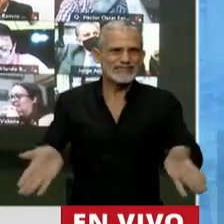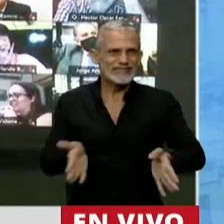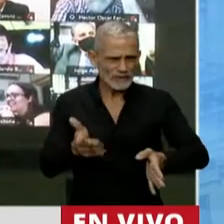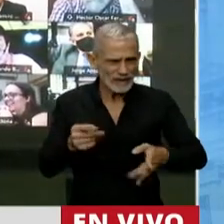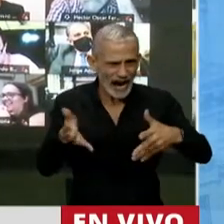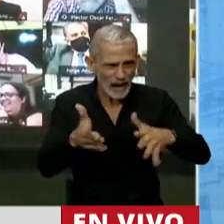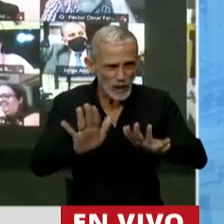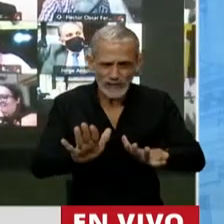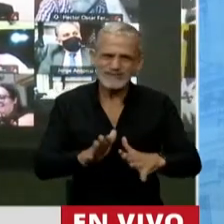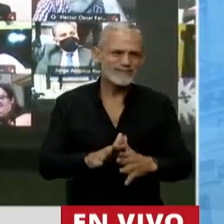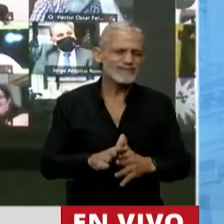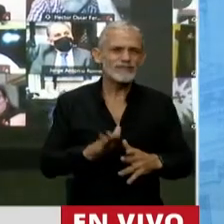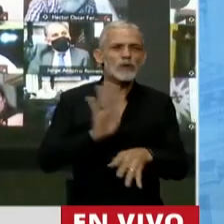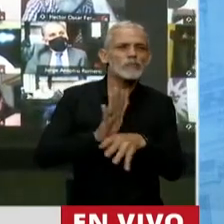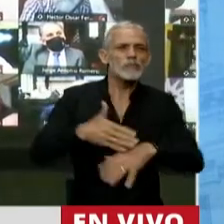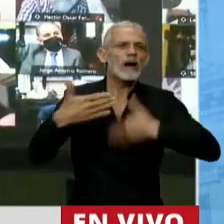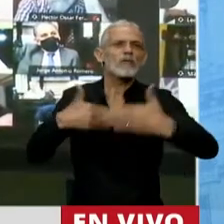Me parece que esta ley de anticrecimiento